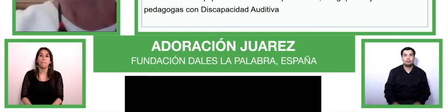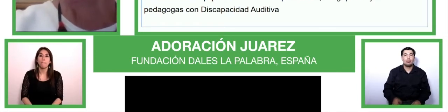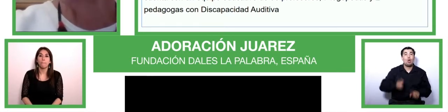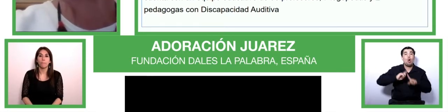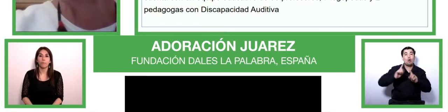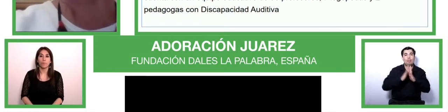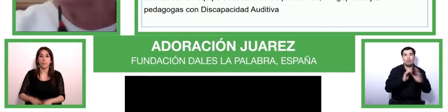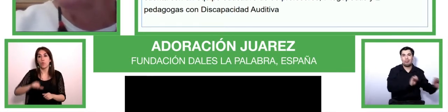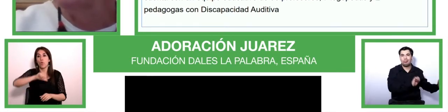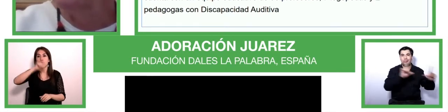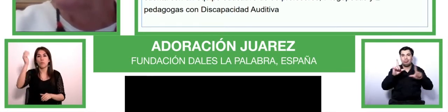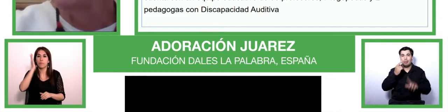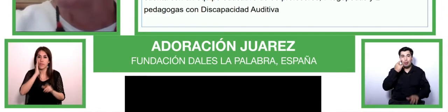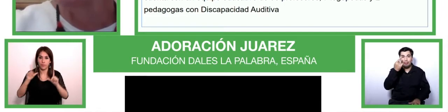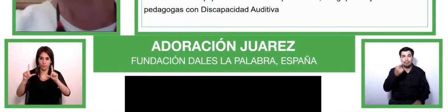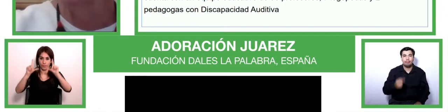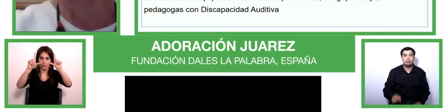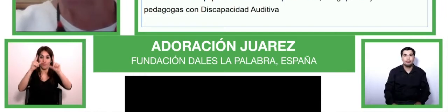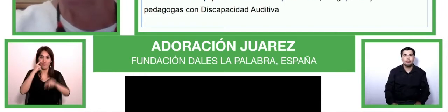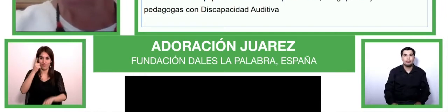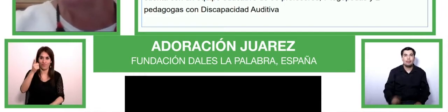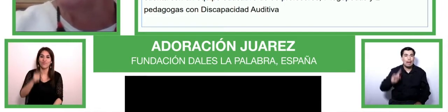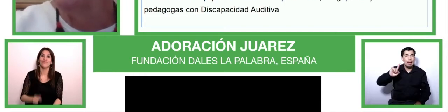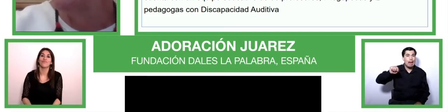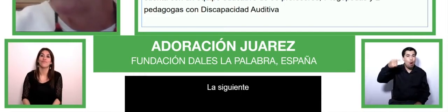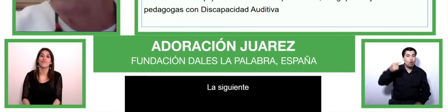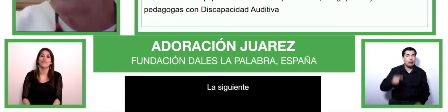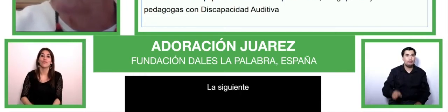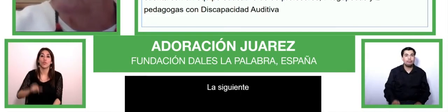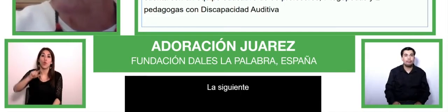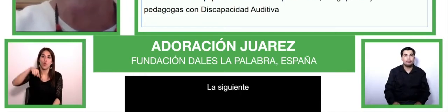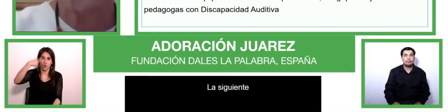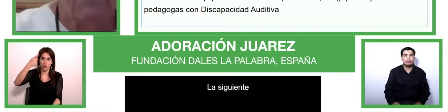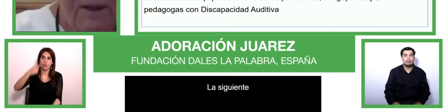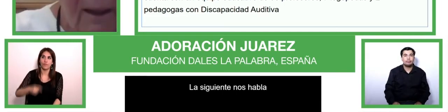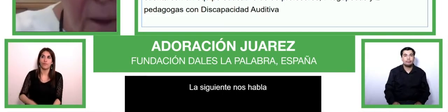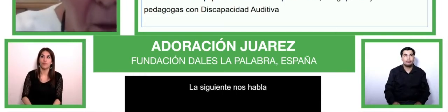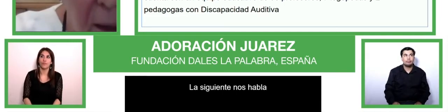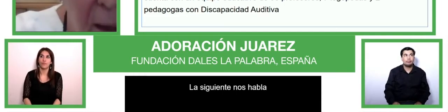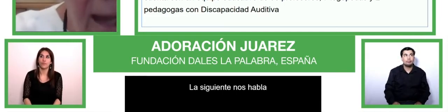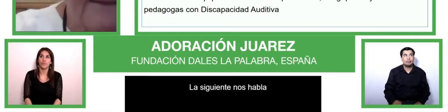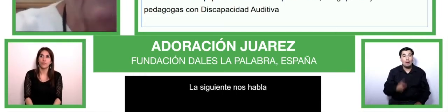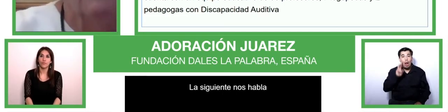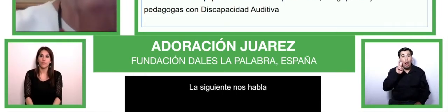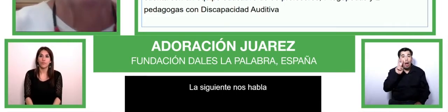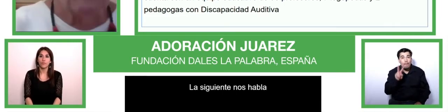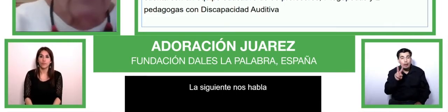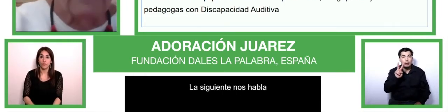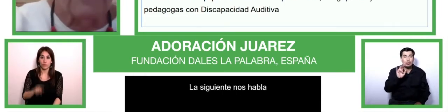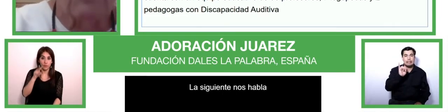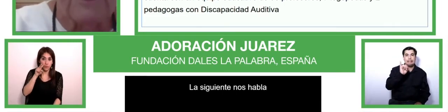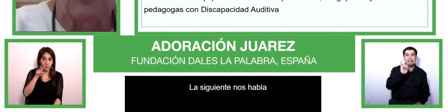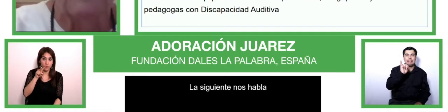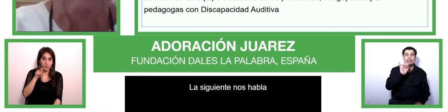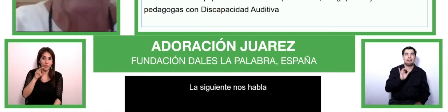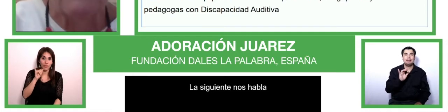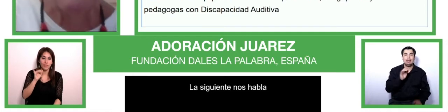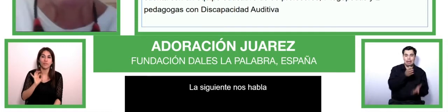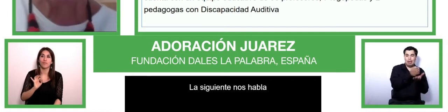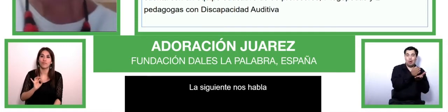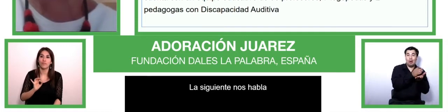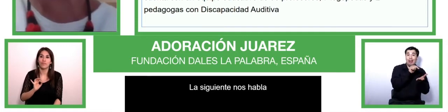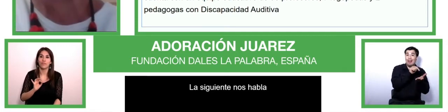Que es la siguiente, nos habla que... a ver, yo la veo... Así, en el colegio Tres